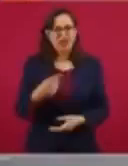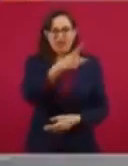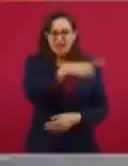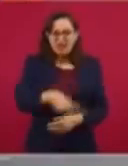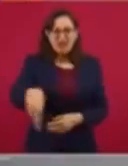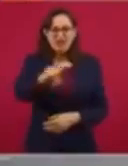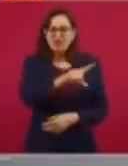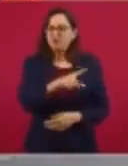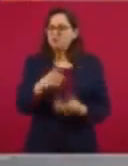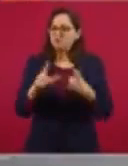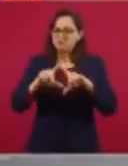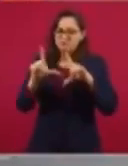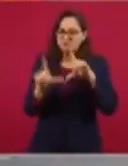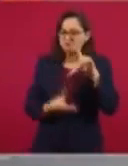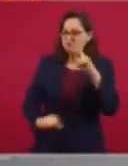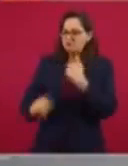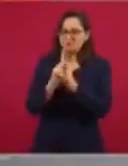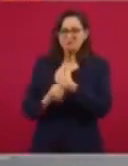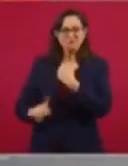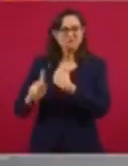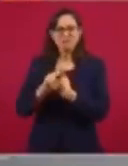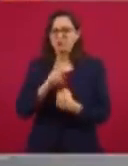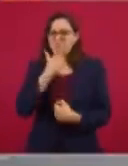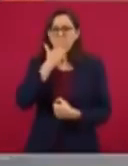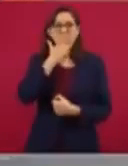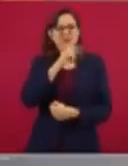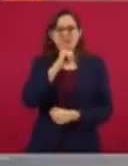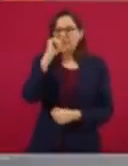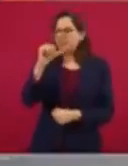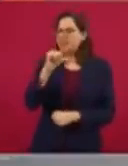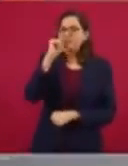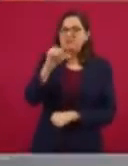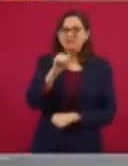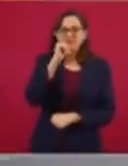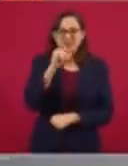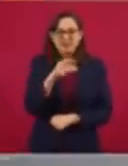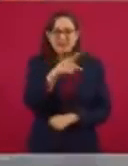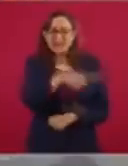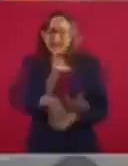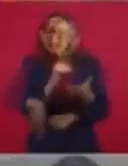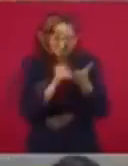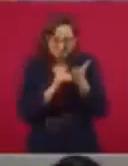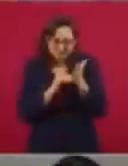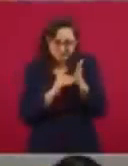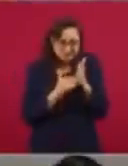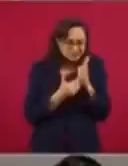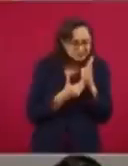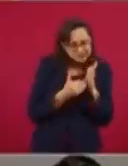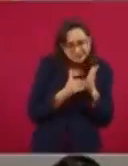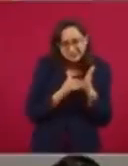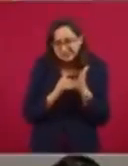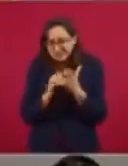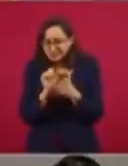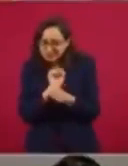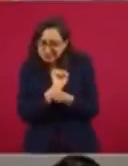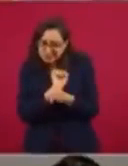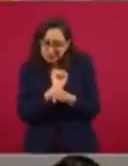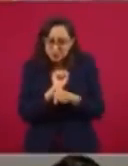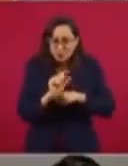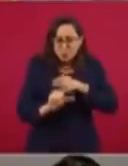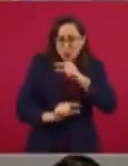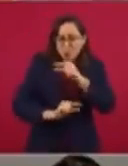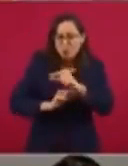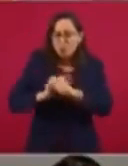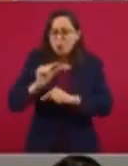intentarán por medios sutiles entregar de nuevo el